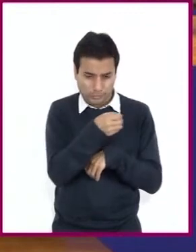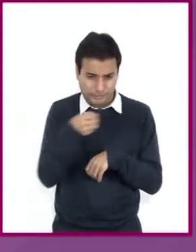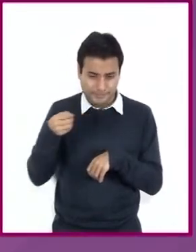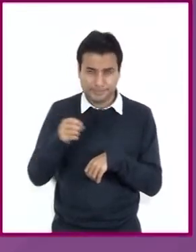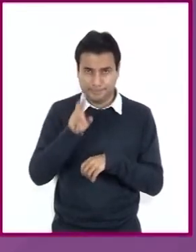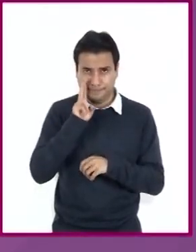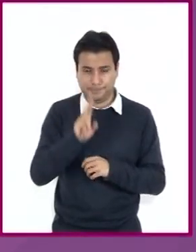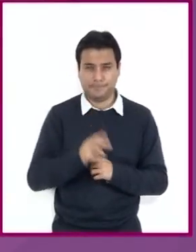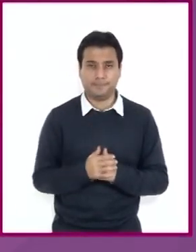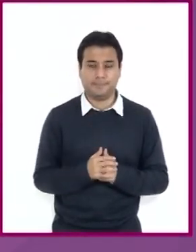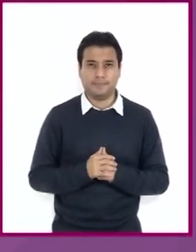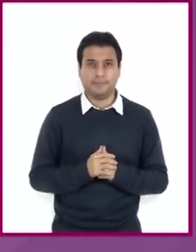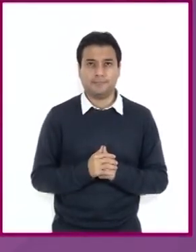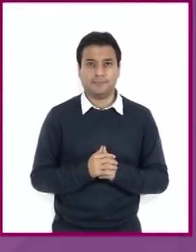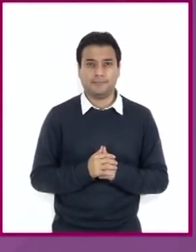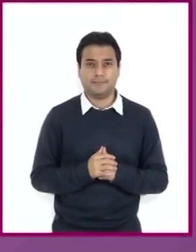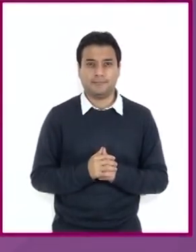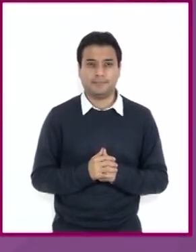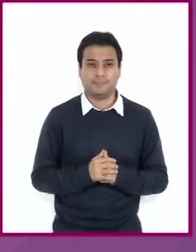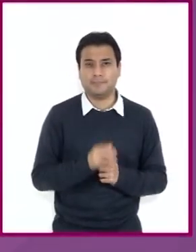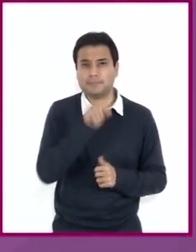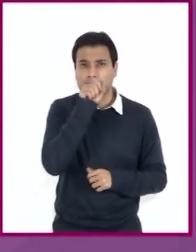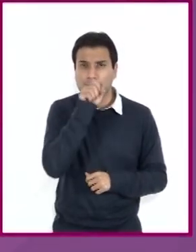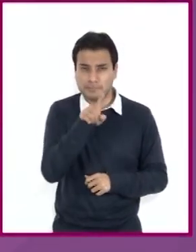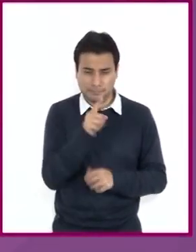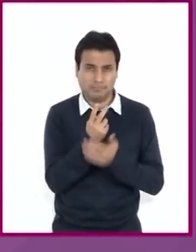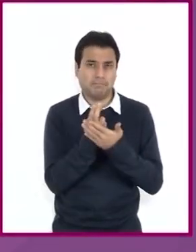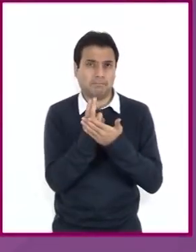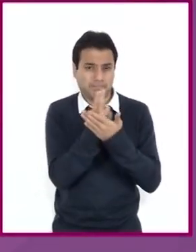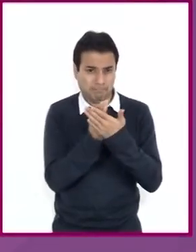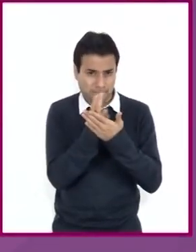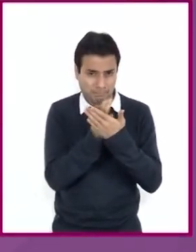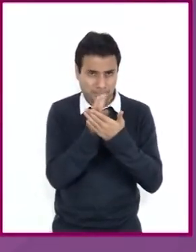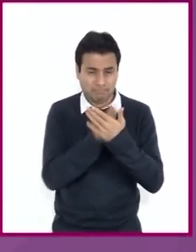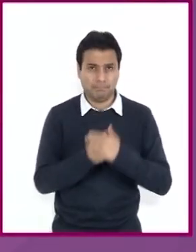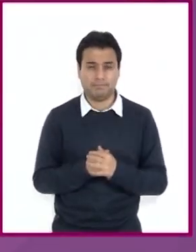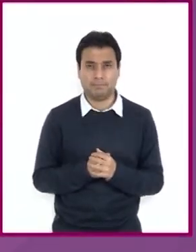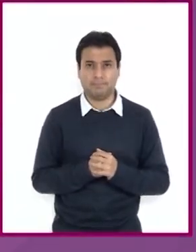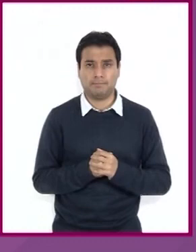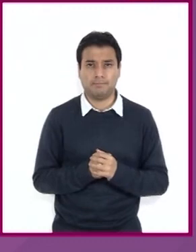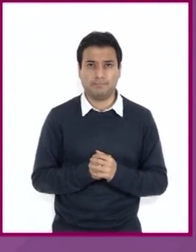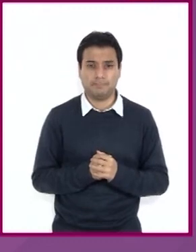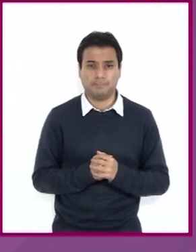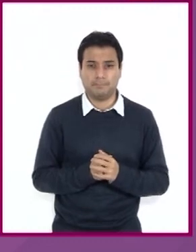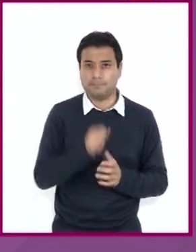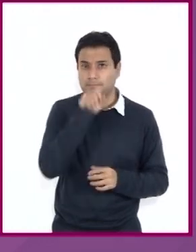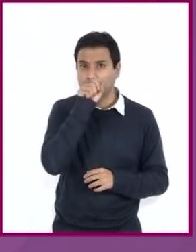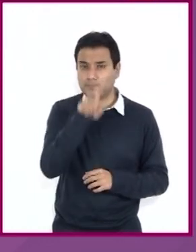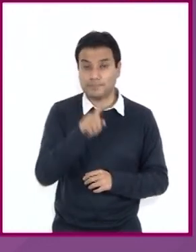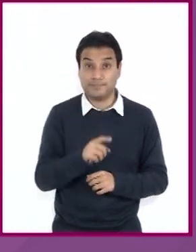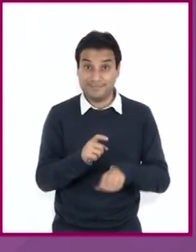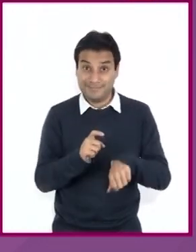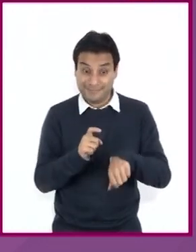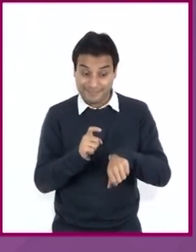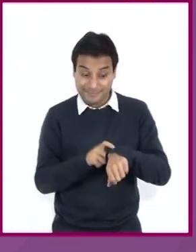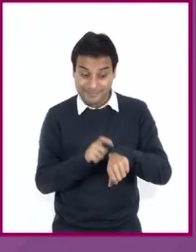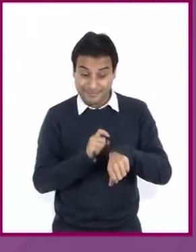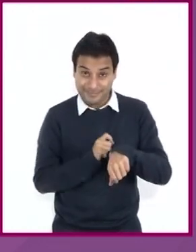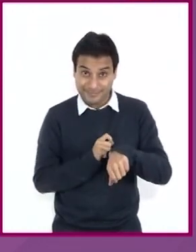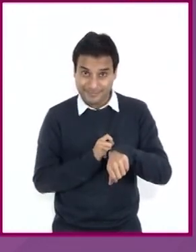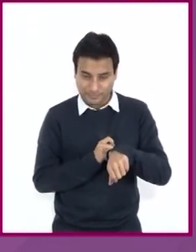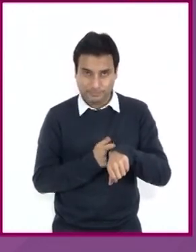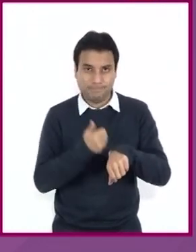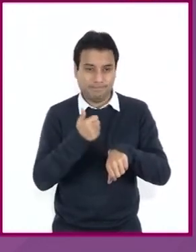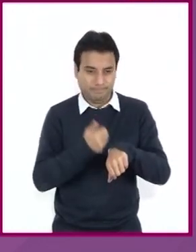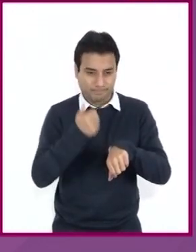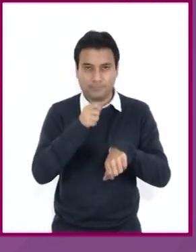observaciones. También hizo ilustraciones como recurso gráfico y anotó el tiempo en que realizó sus